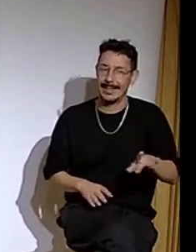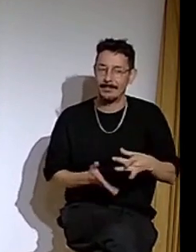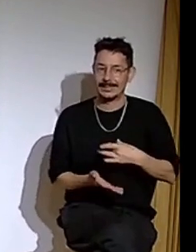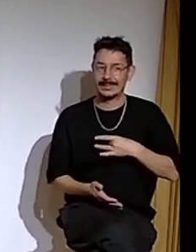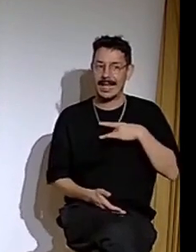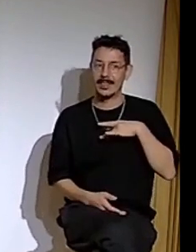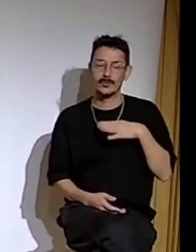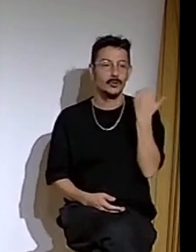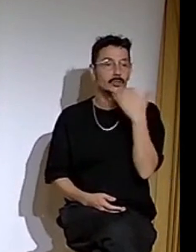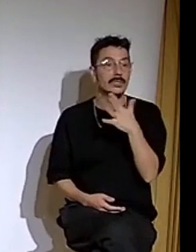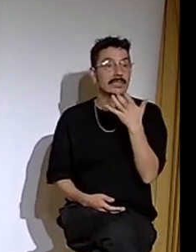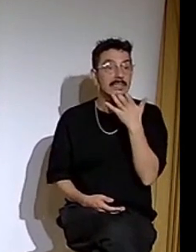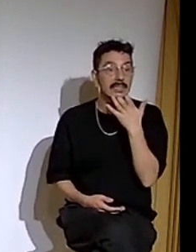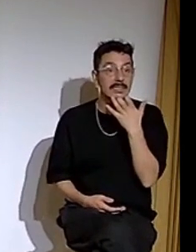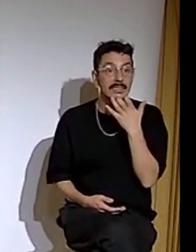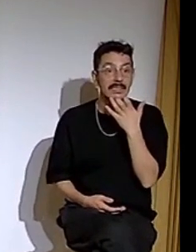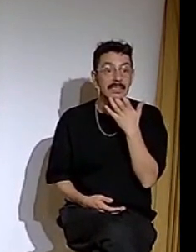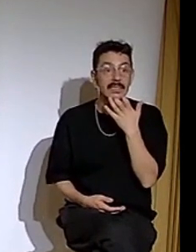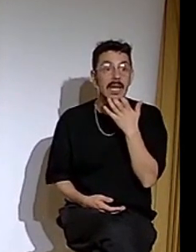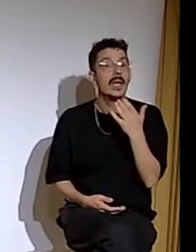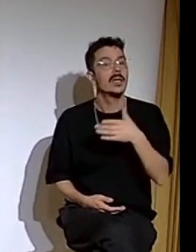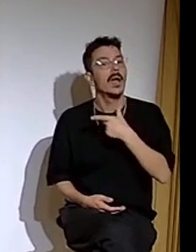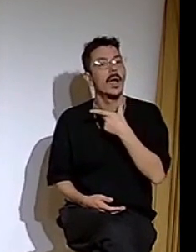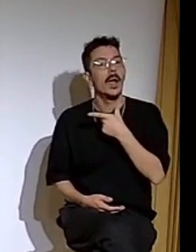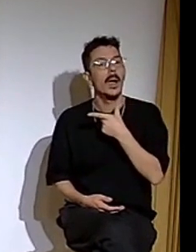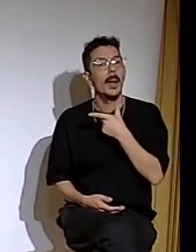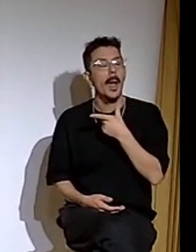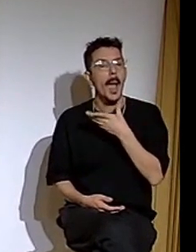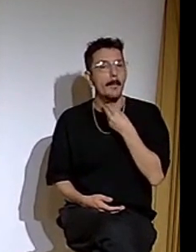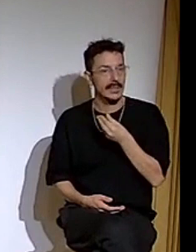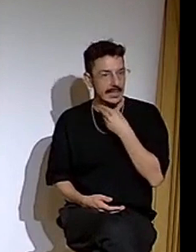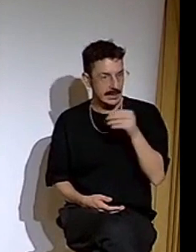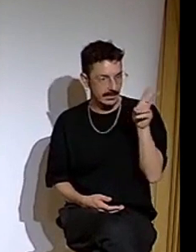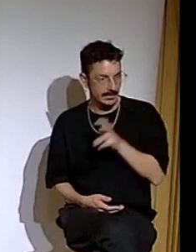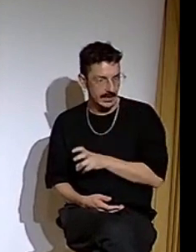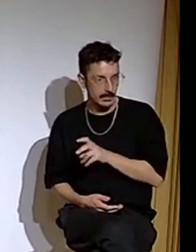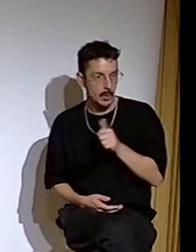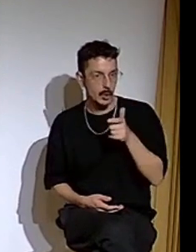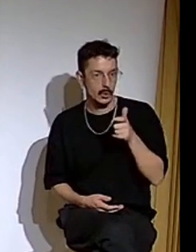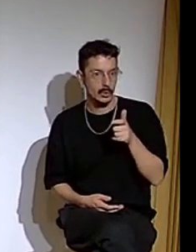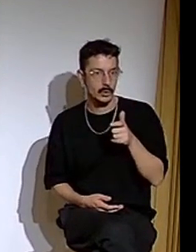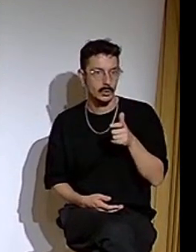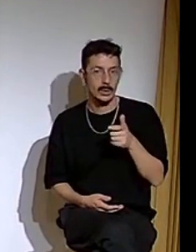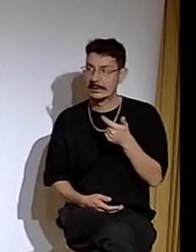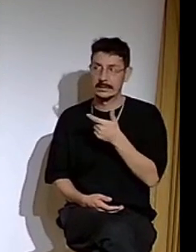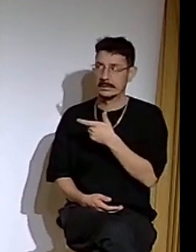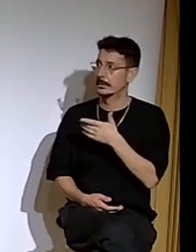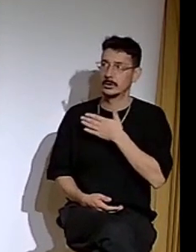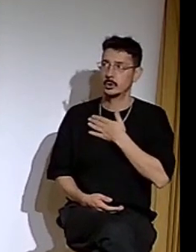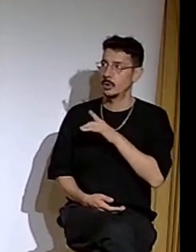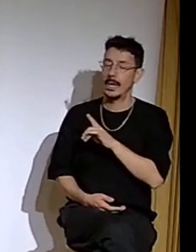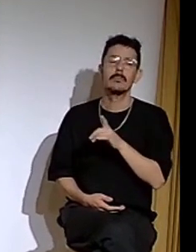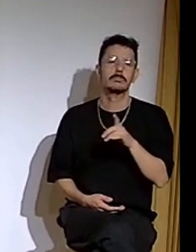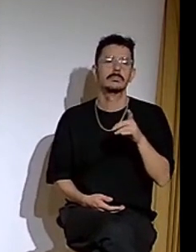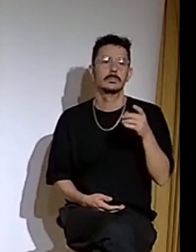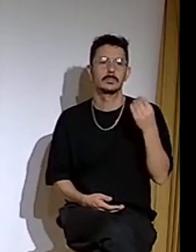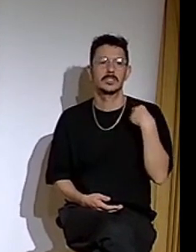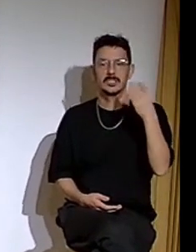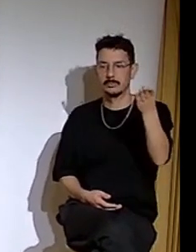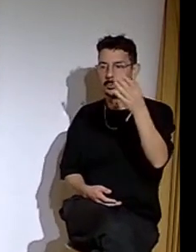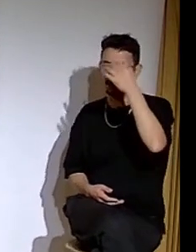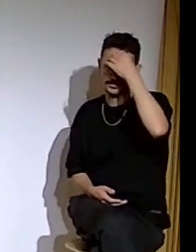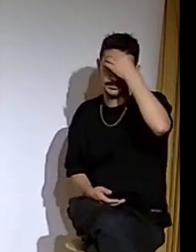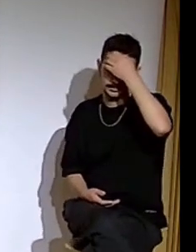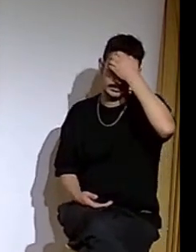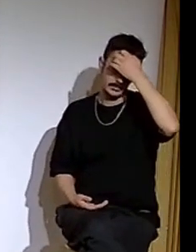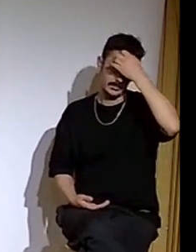antes de abrir el turno de preguntas explicar un poquito no sé si si te apetece venir o desde ahí sí vale pues